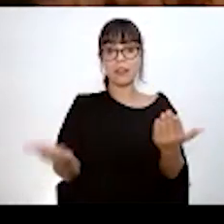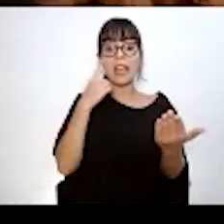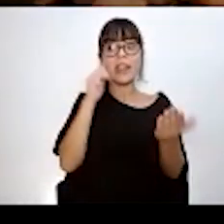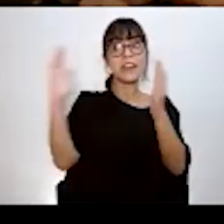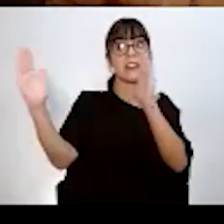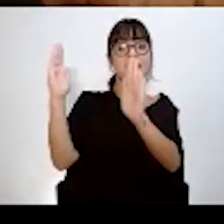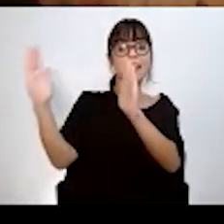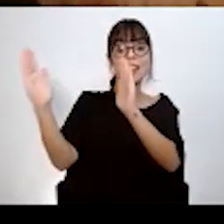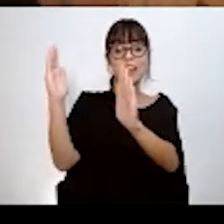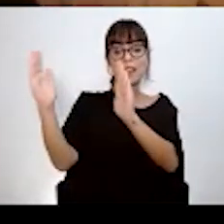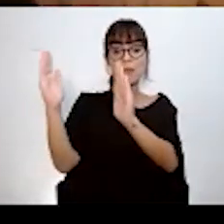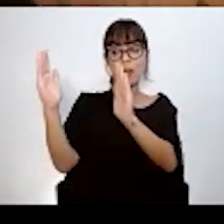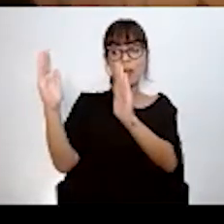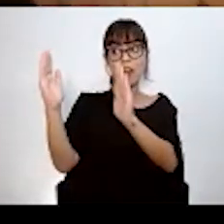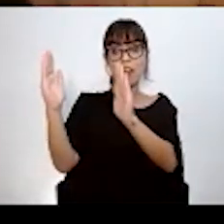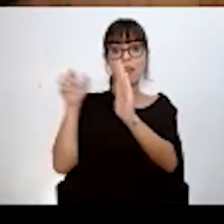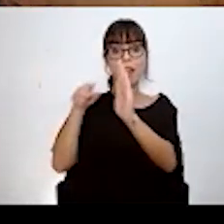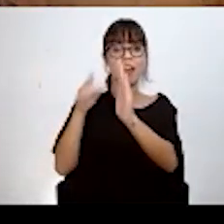coincidiendo con un periodo concreto en el tiempo.